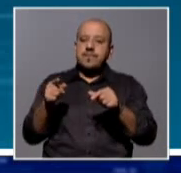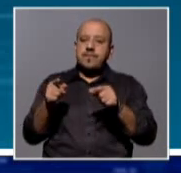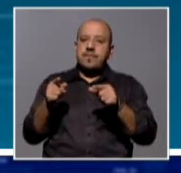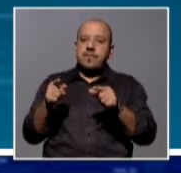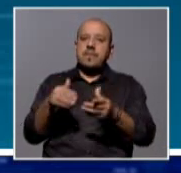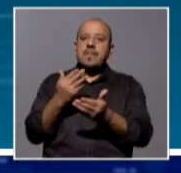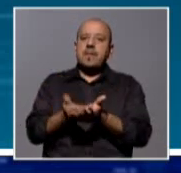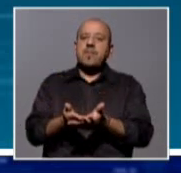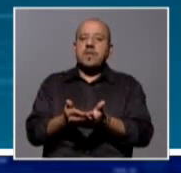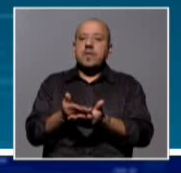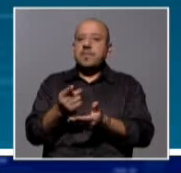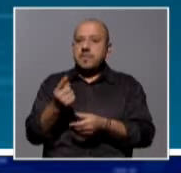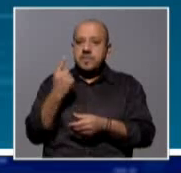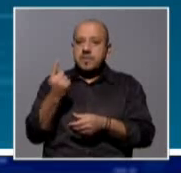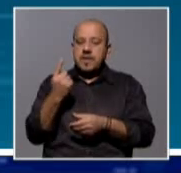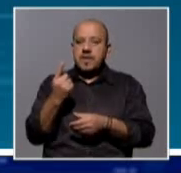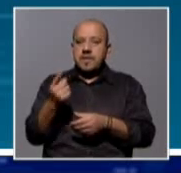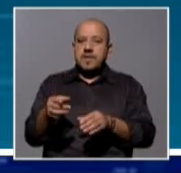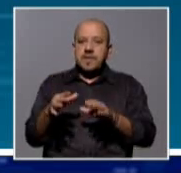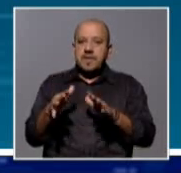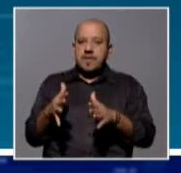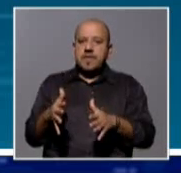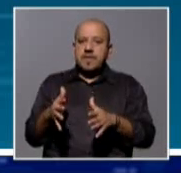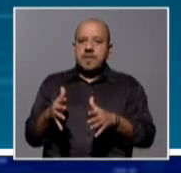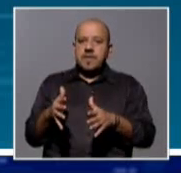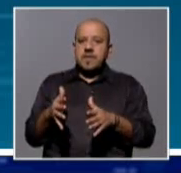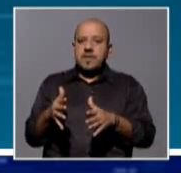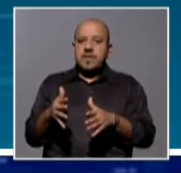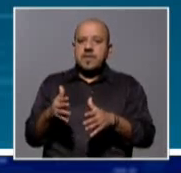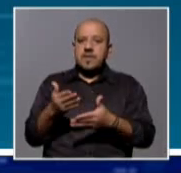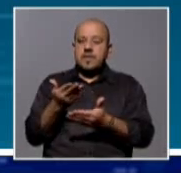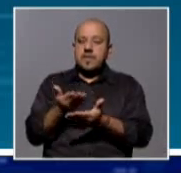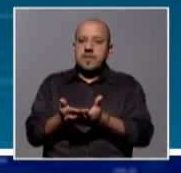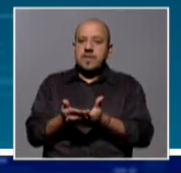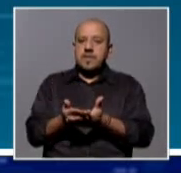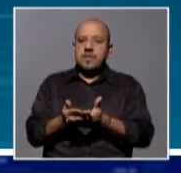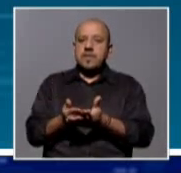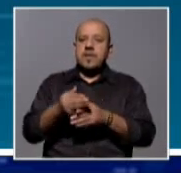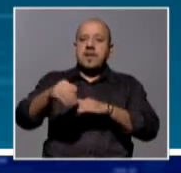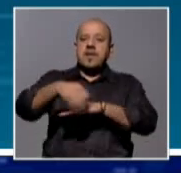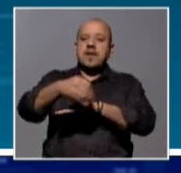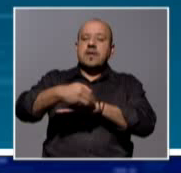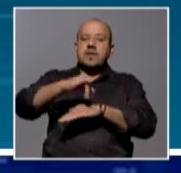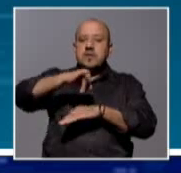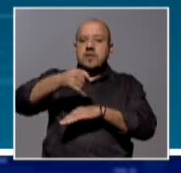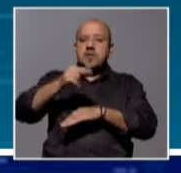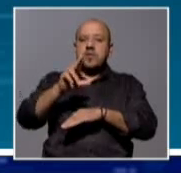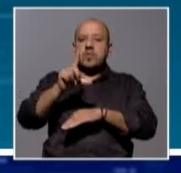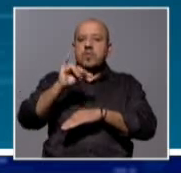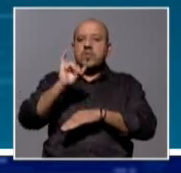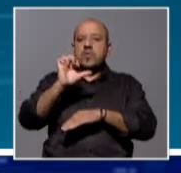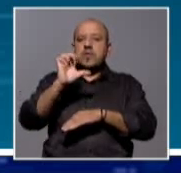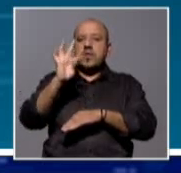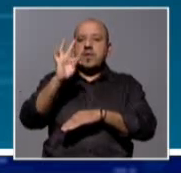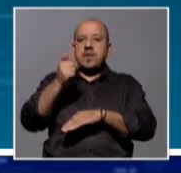la propuesta central, que es presentarnos en la calle Julieta con la foto de nuestros